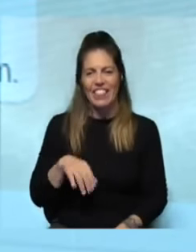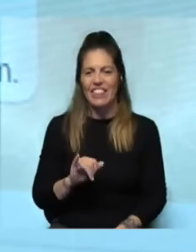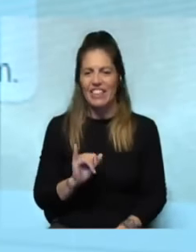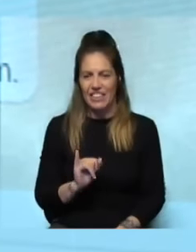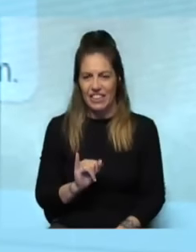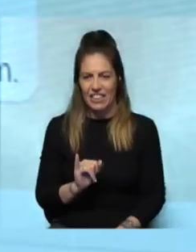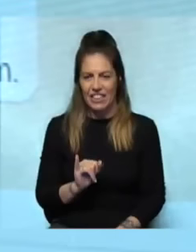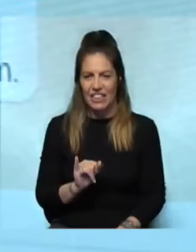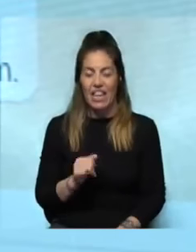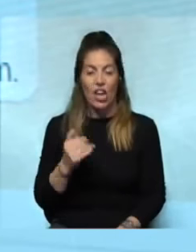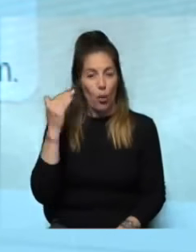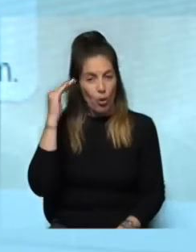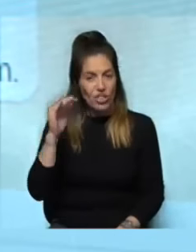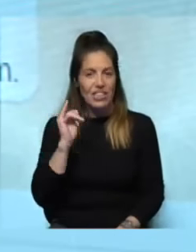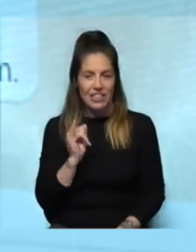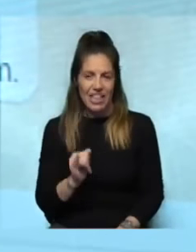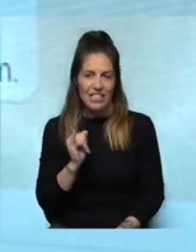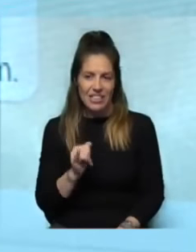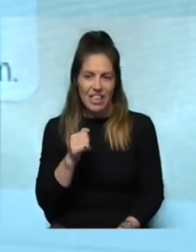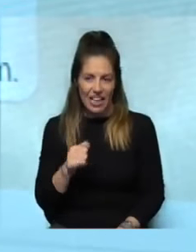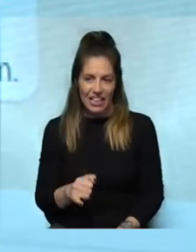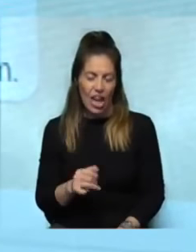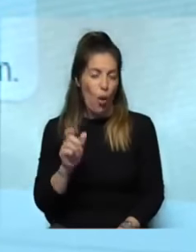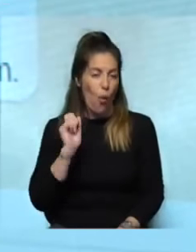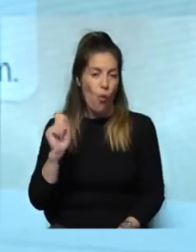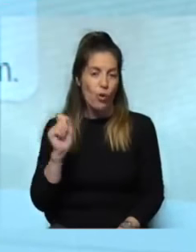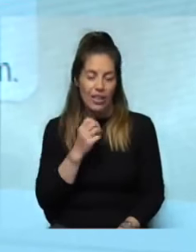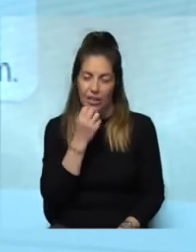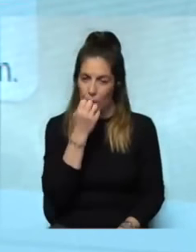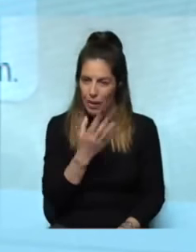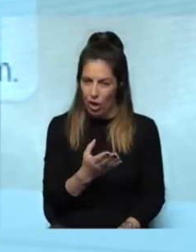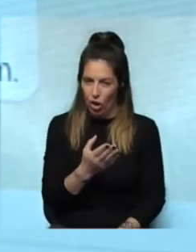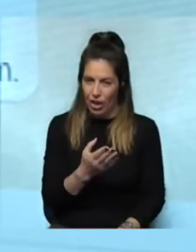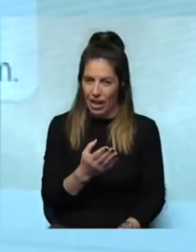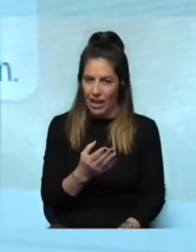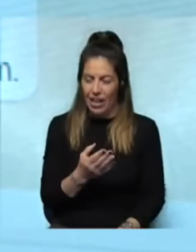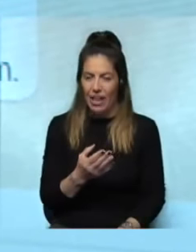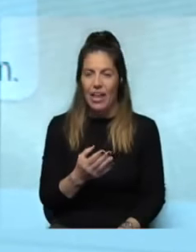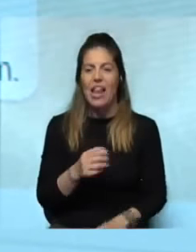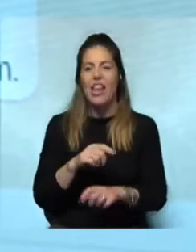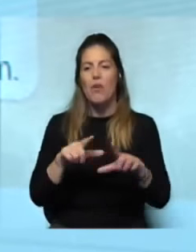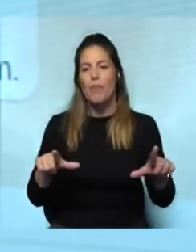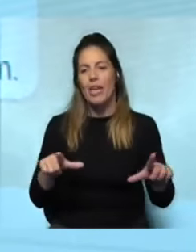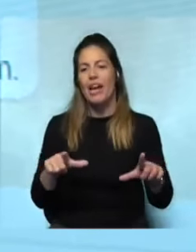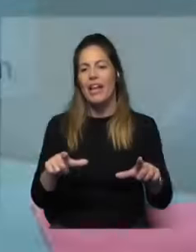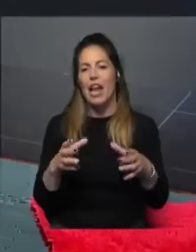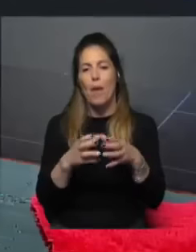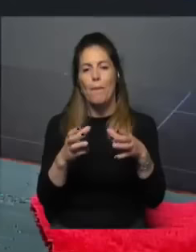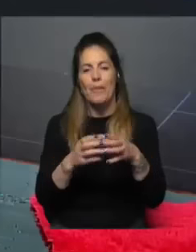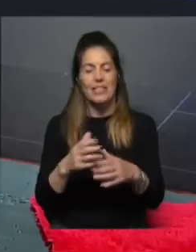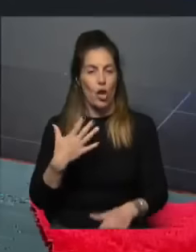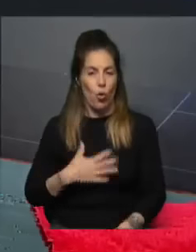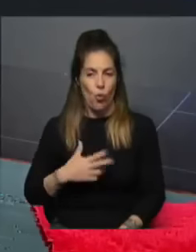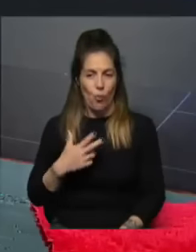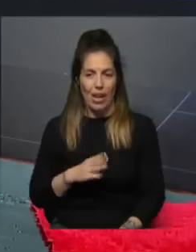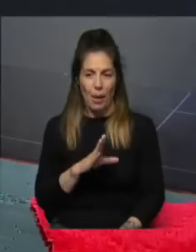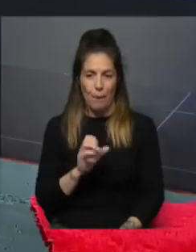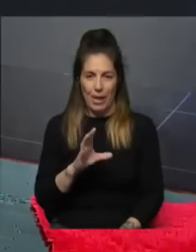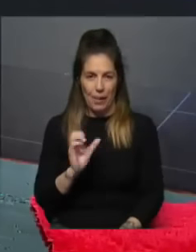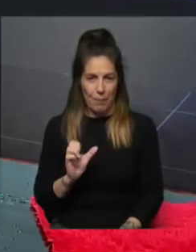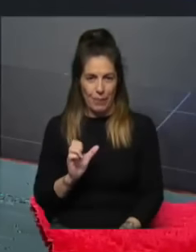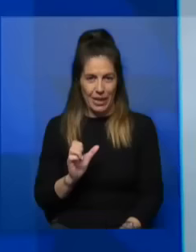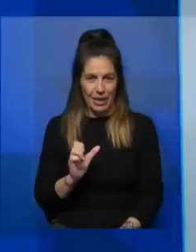Y como docente, sí, hay que urgente mejorar, depurar la especie humana. Pepe, el profe de Barrio Sur. Ay, qué